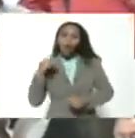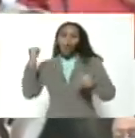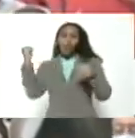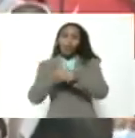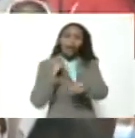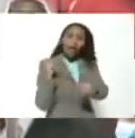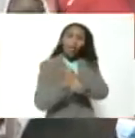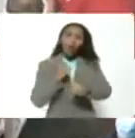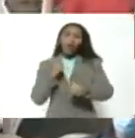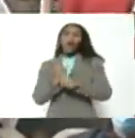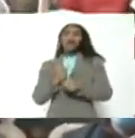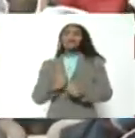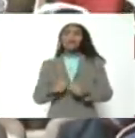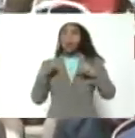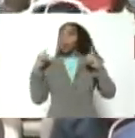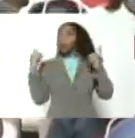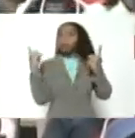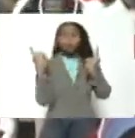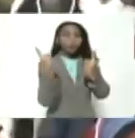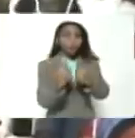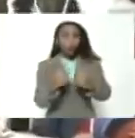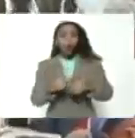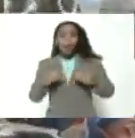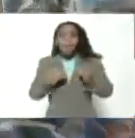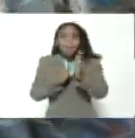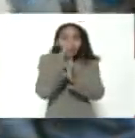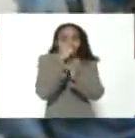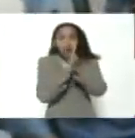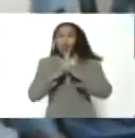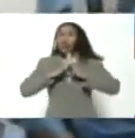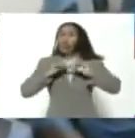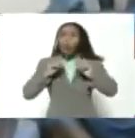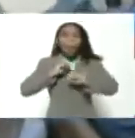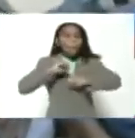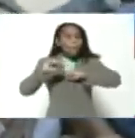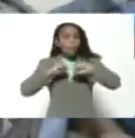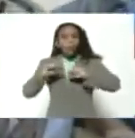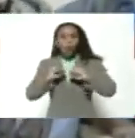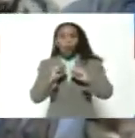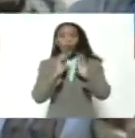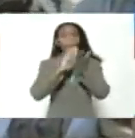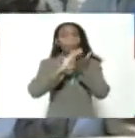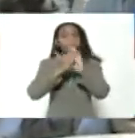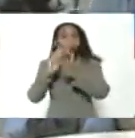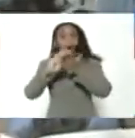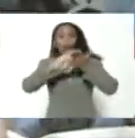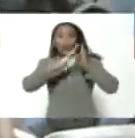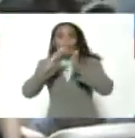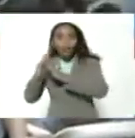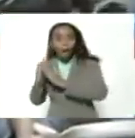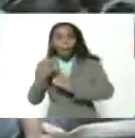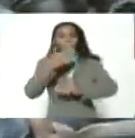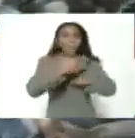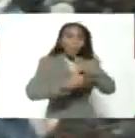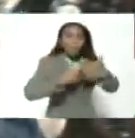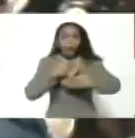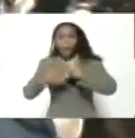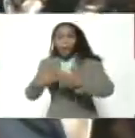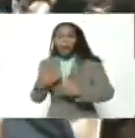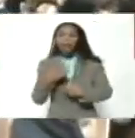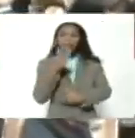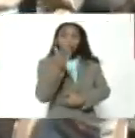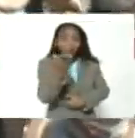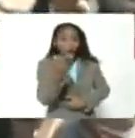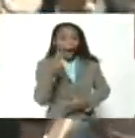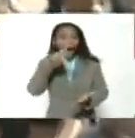trabajadores, los ambientalistas, los emprendedores, todos los movimientos, comuna por comuna. Eso ameritará, presidente, si usted así lo